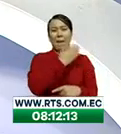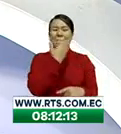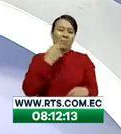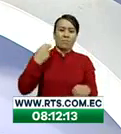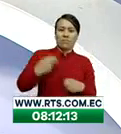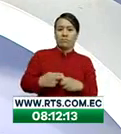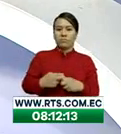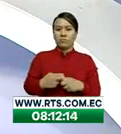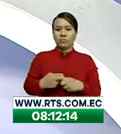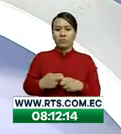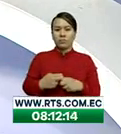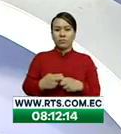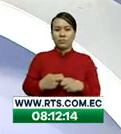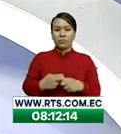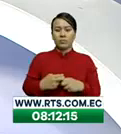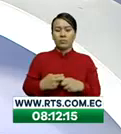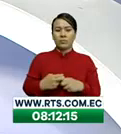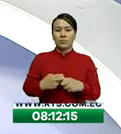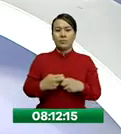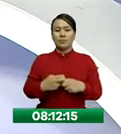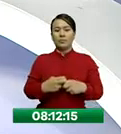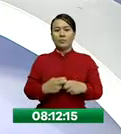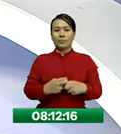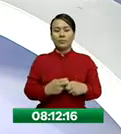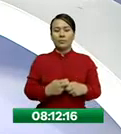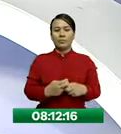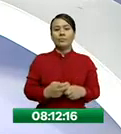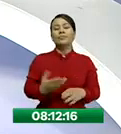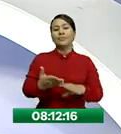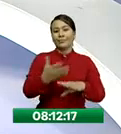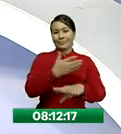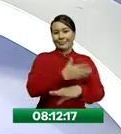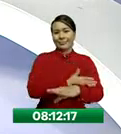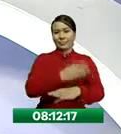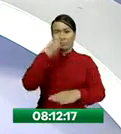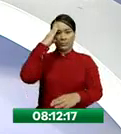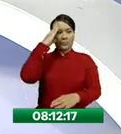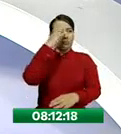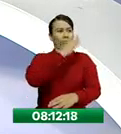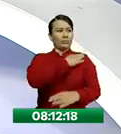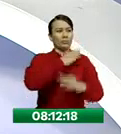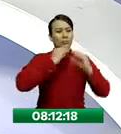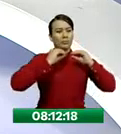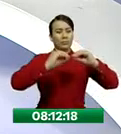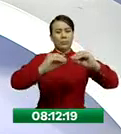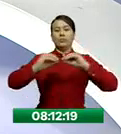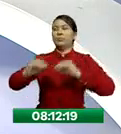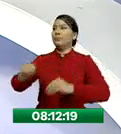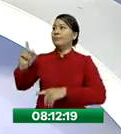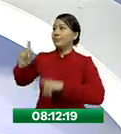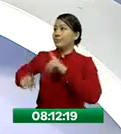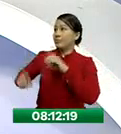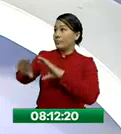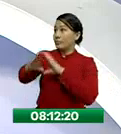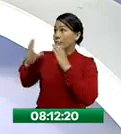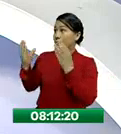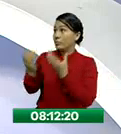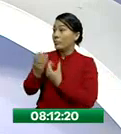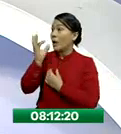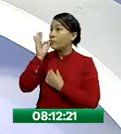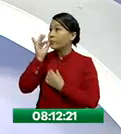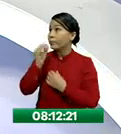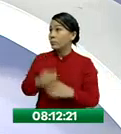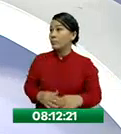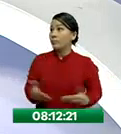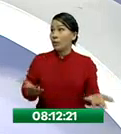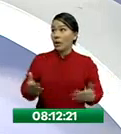militares. Porque ellos también, antes en la infantería, formábamos a muchas promociones de la Comisión de Tránsito. En